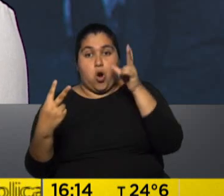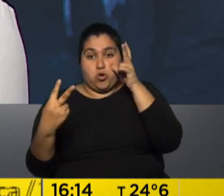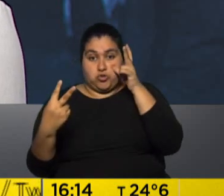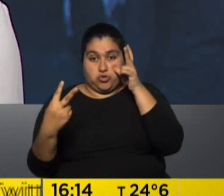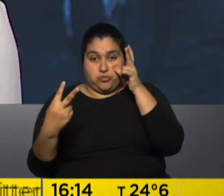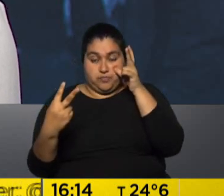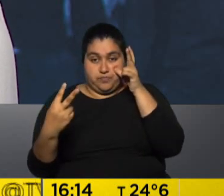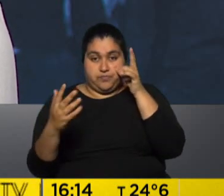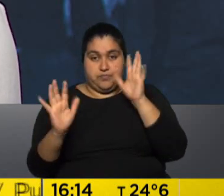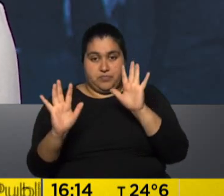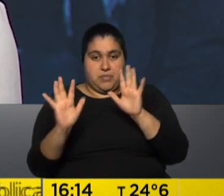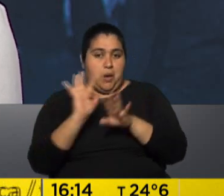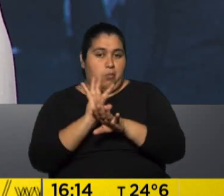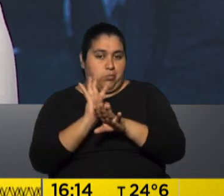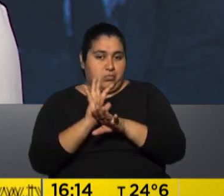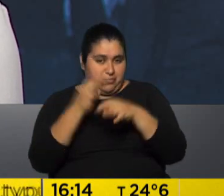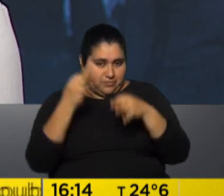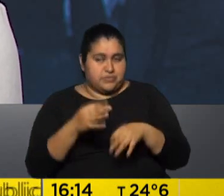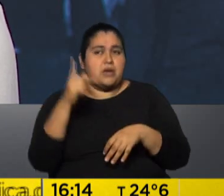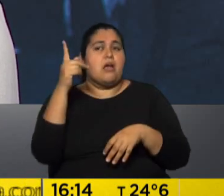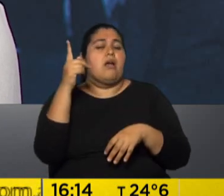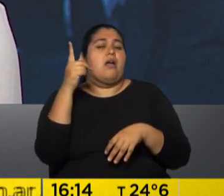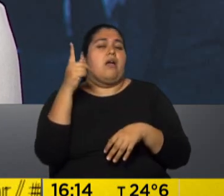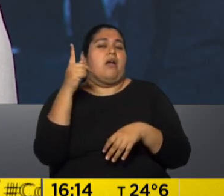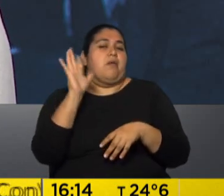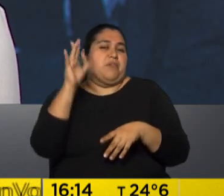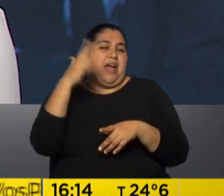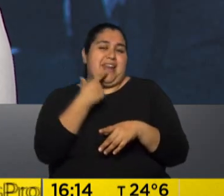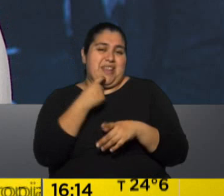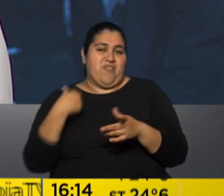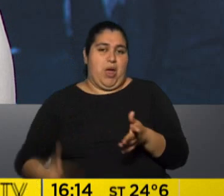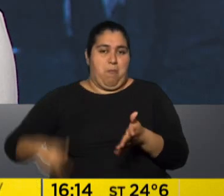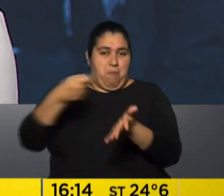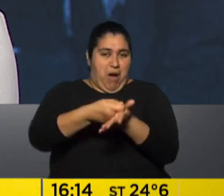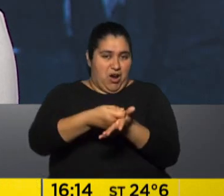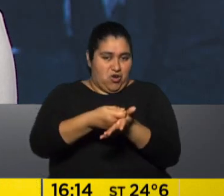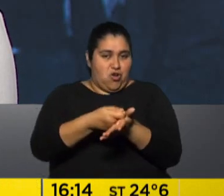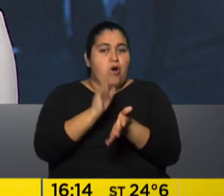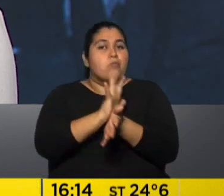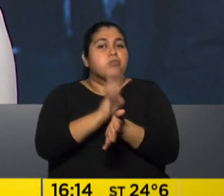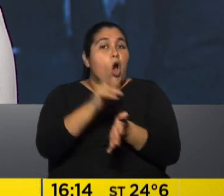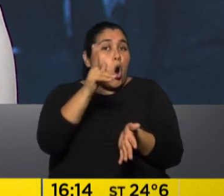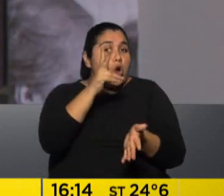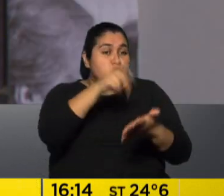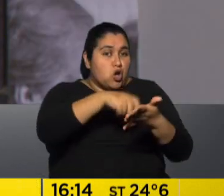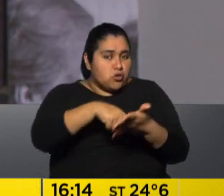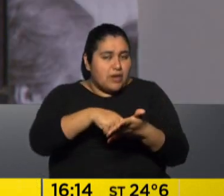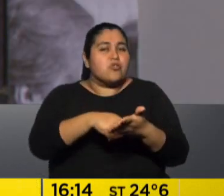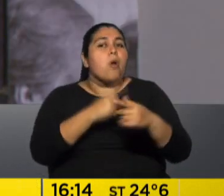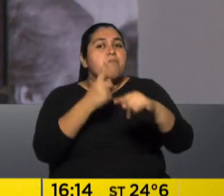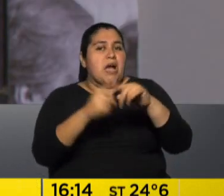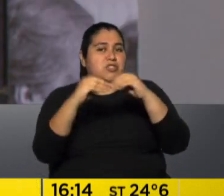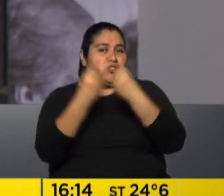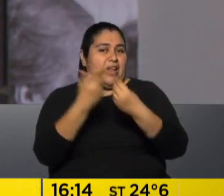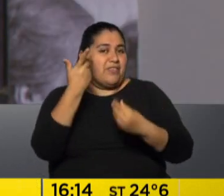¡Apa! 10 contratos más. River puso plata de su bolsillo y le dio el contrato a más jugadoras. ¿Y quién elige a las jugadoras a las